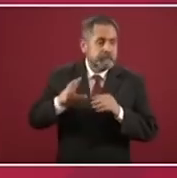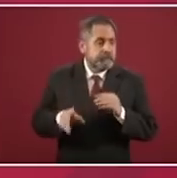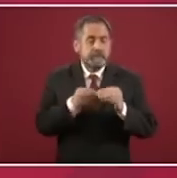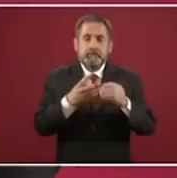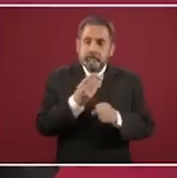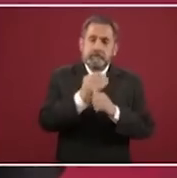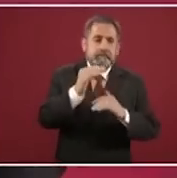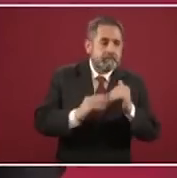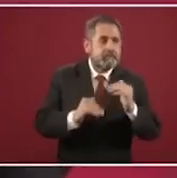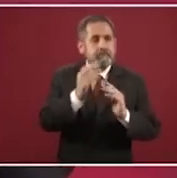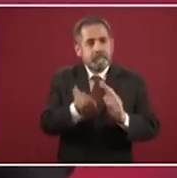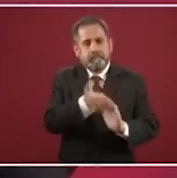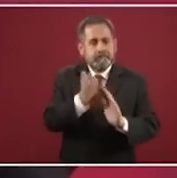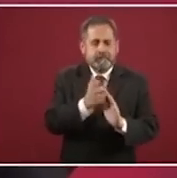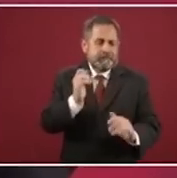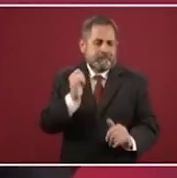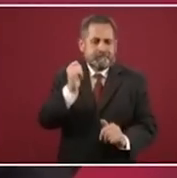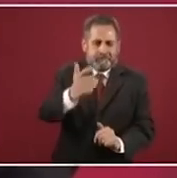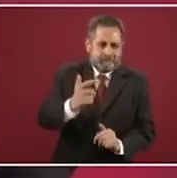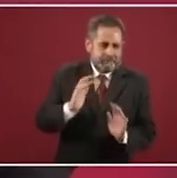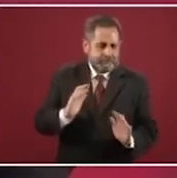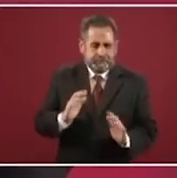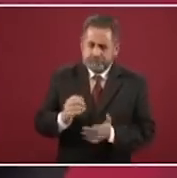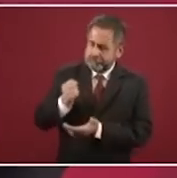reconstrucción, mantenimiento